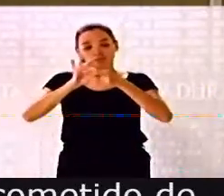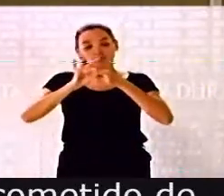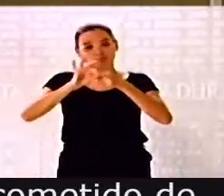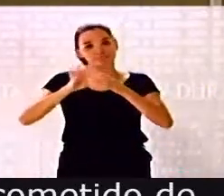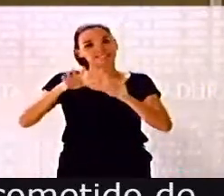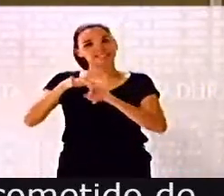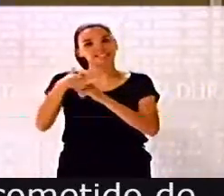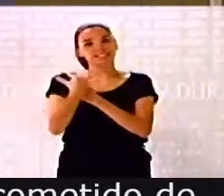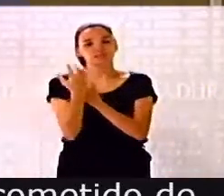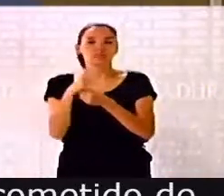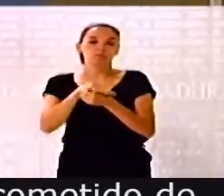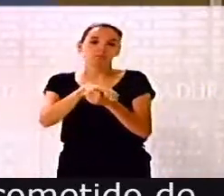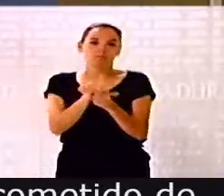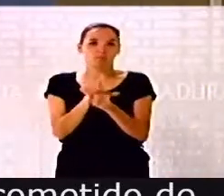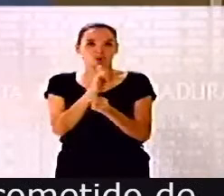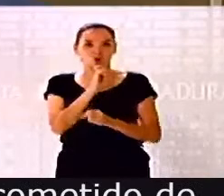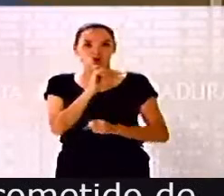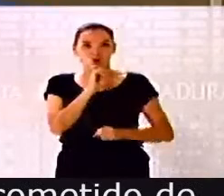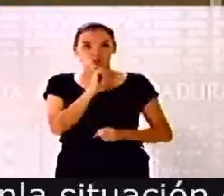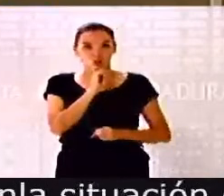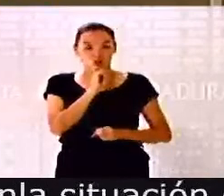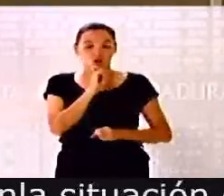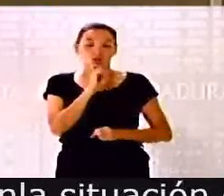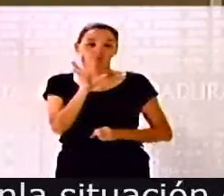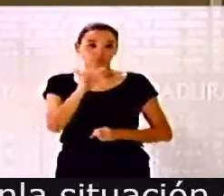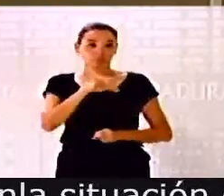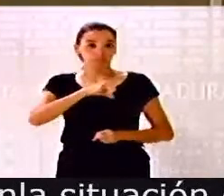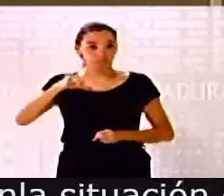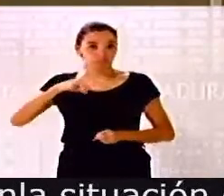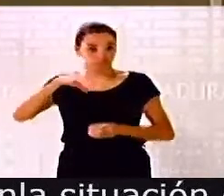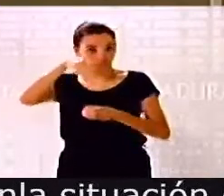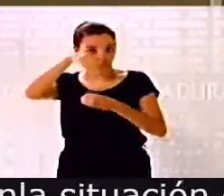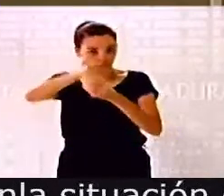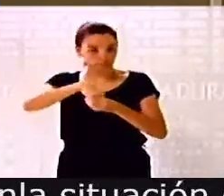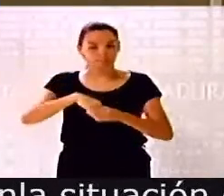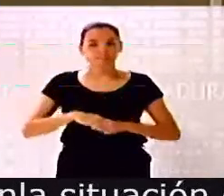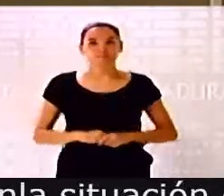la situación de la pandemia en la Comunidad Autónoma de Extremadura.